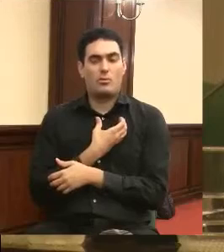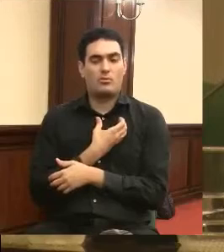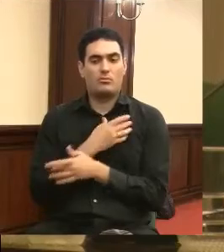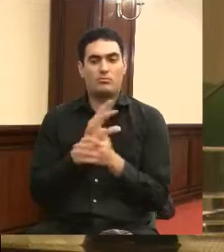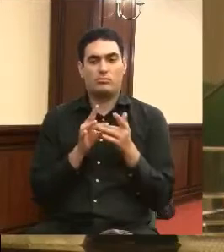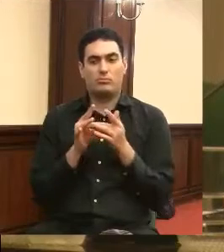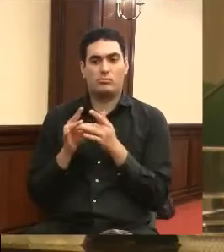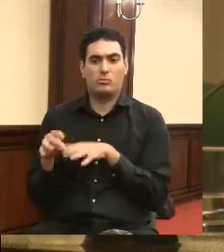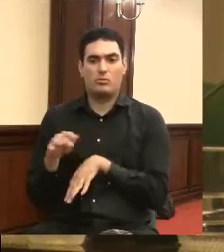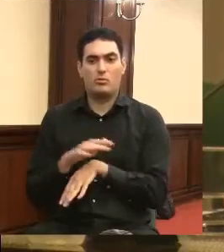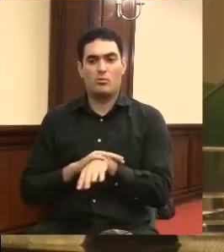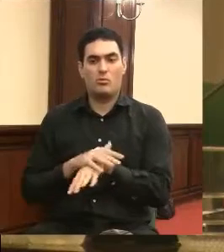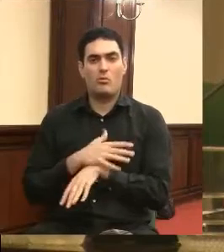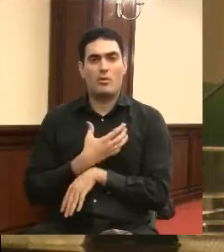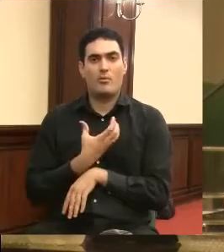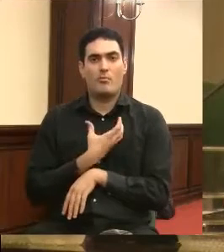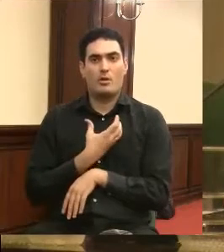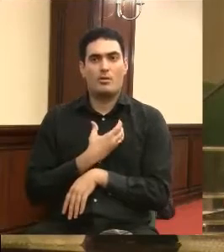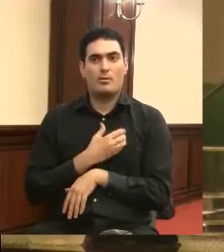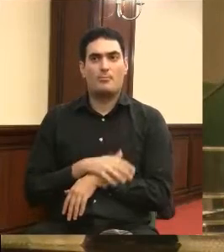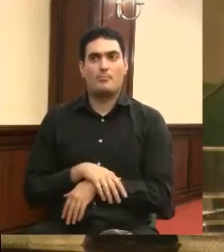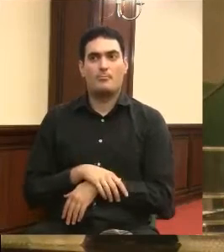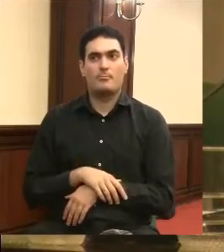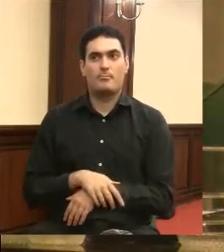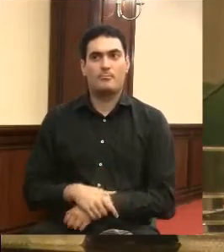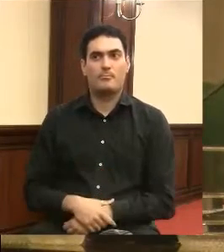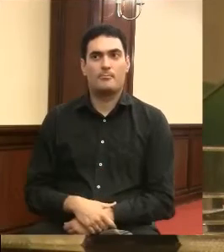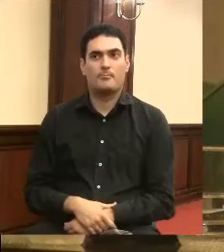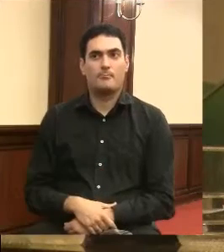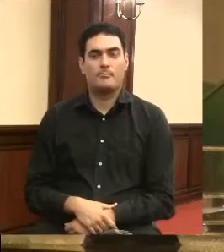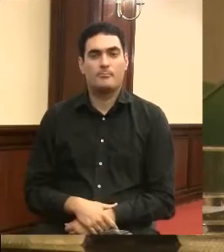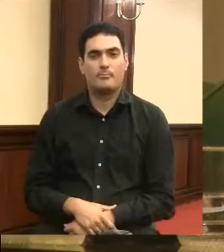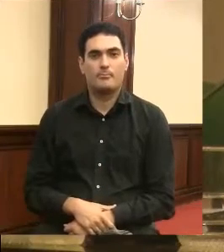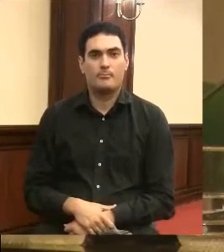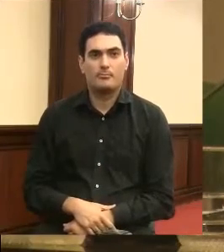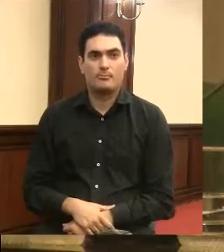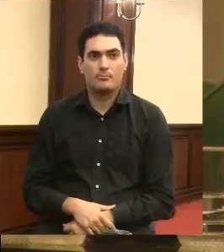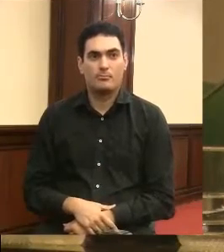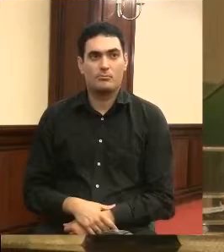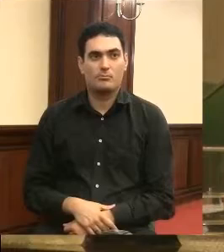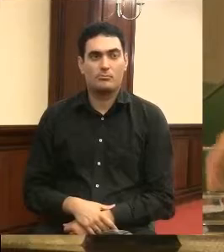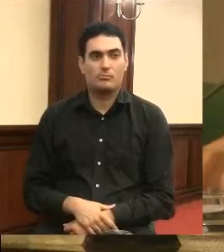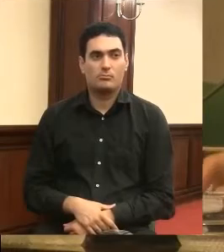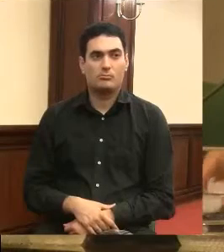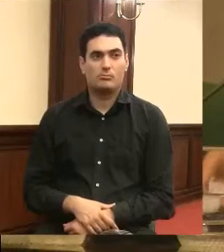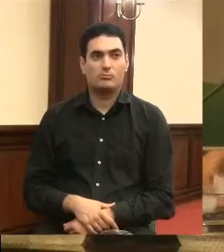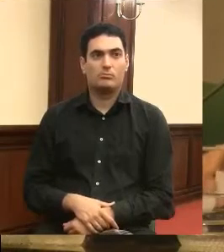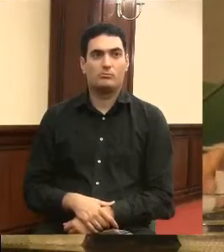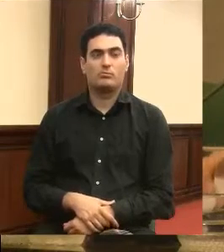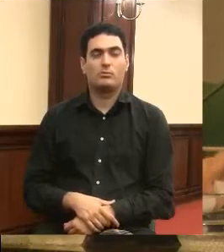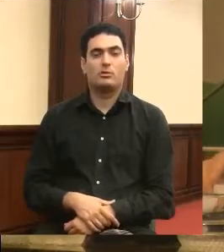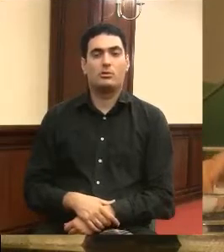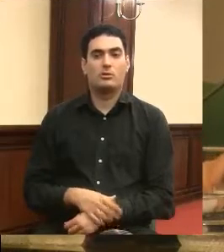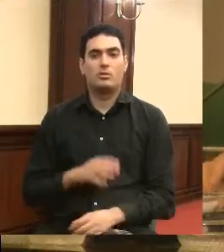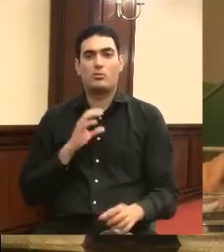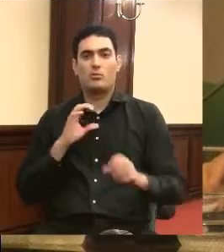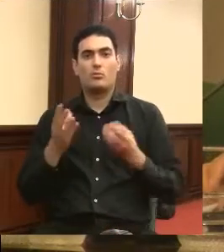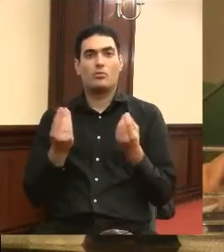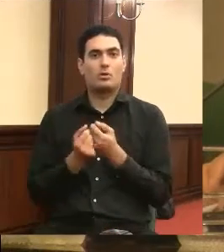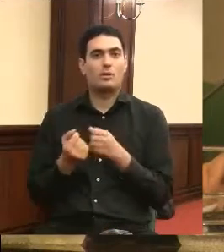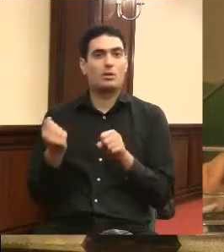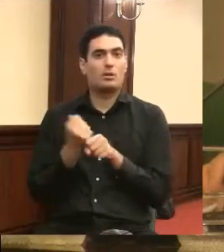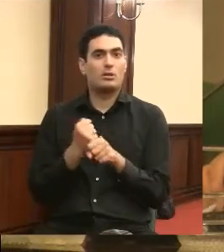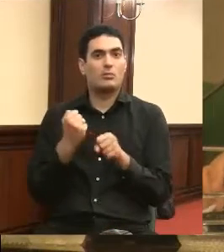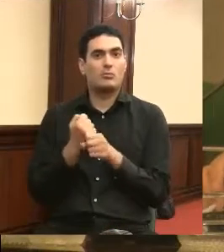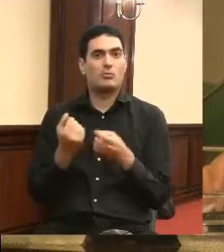por todos los grupos municipales y liderada por el Gobierno municipal, que en representación de la corporación iniciaba